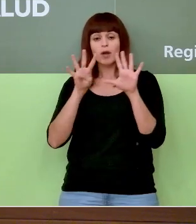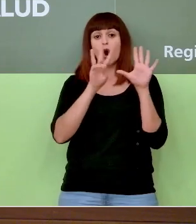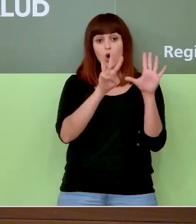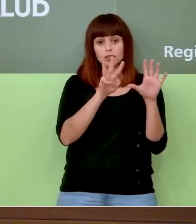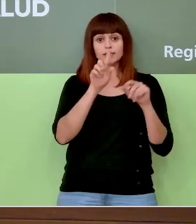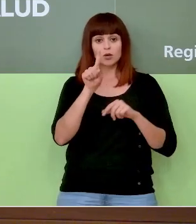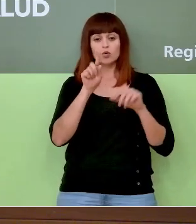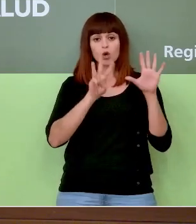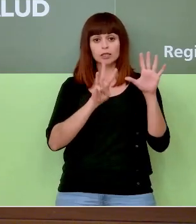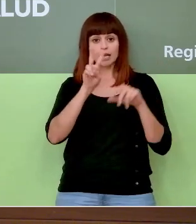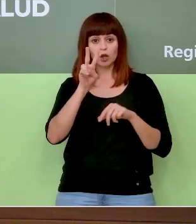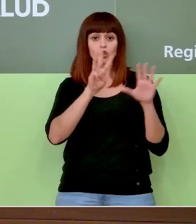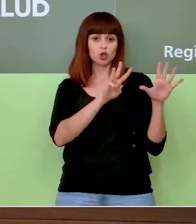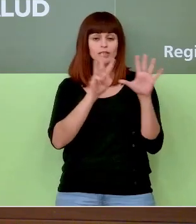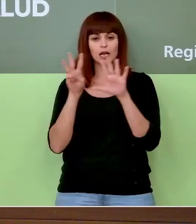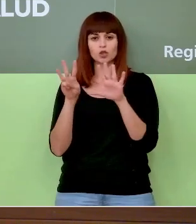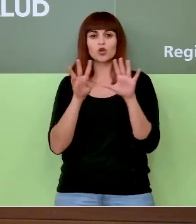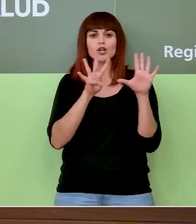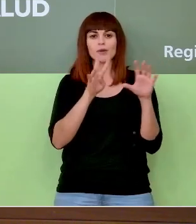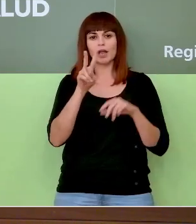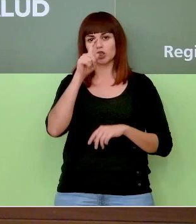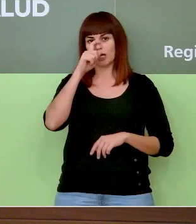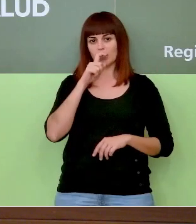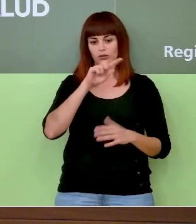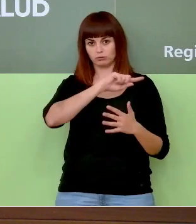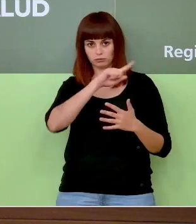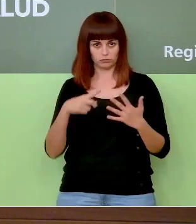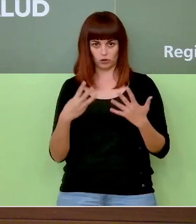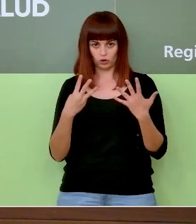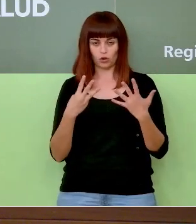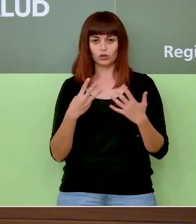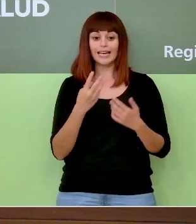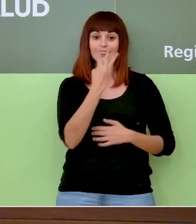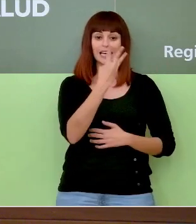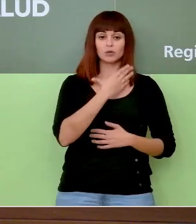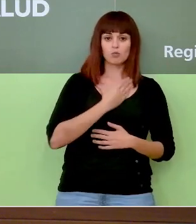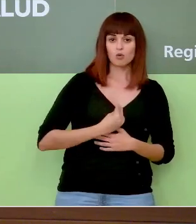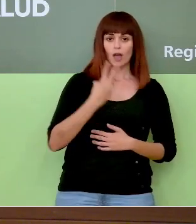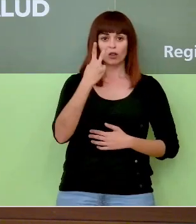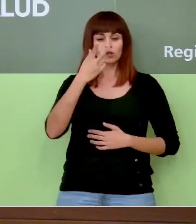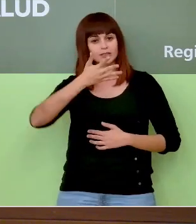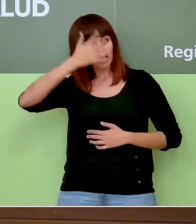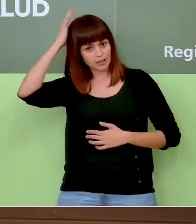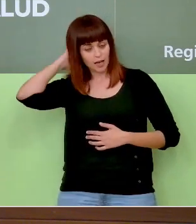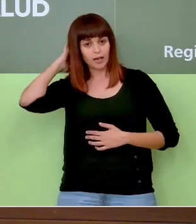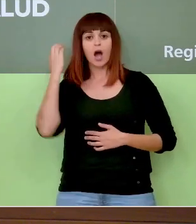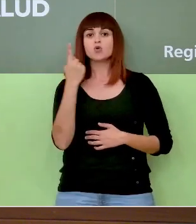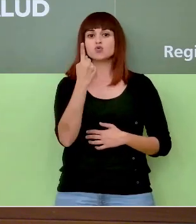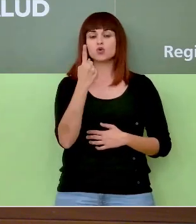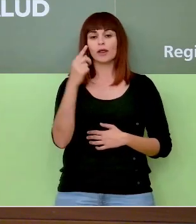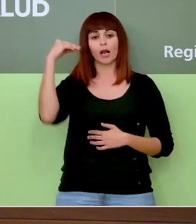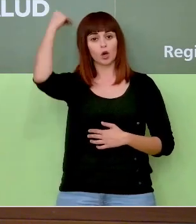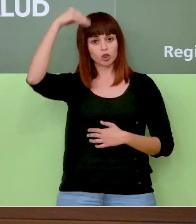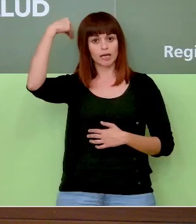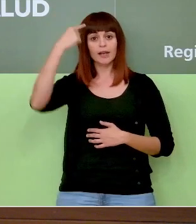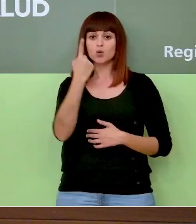81, 82, 88 y 92 años. 3 del municipio de Murcia, 2 de Cartagena, 1 de Los